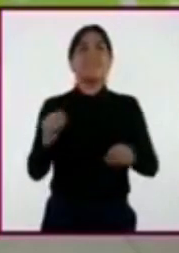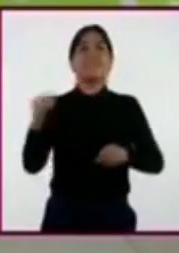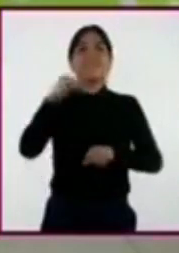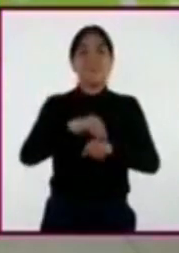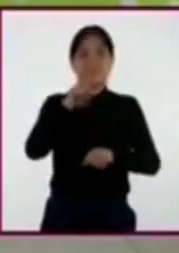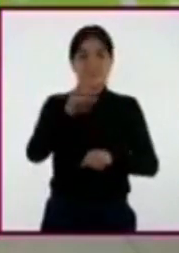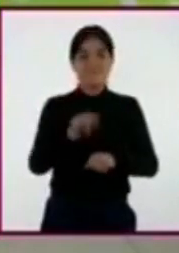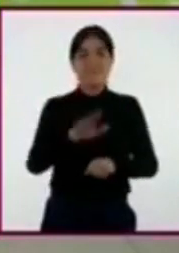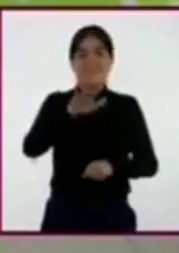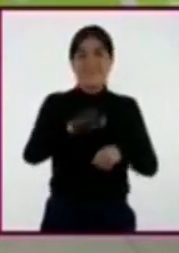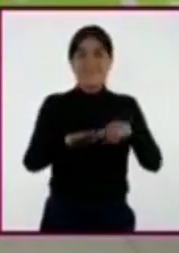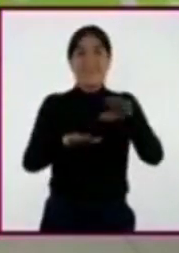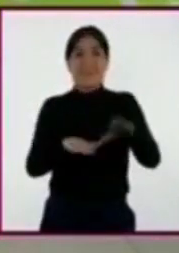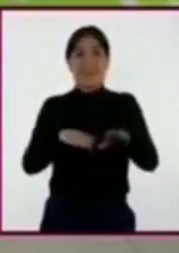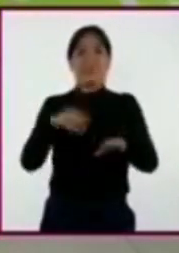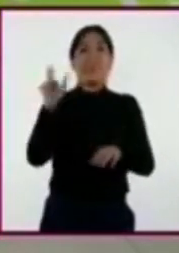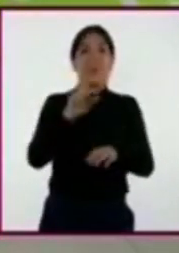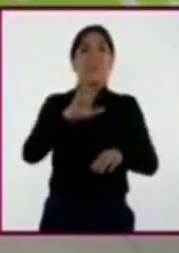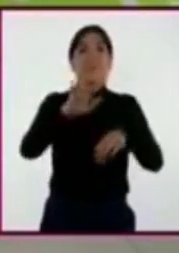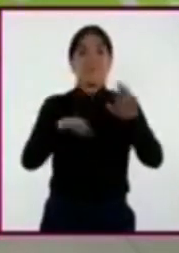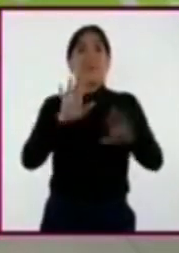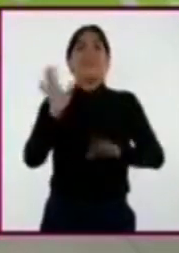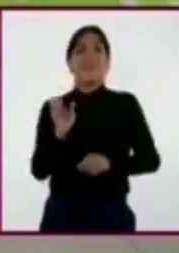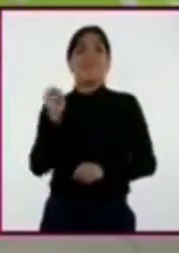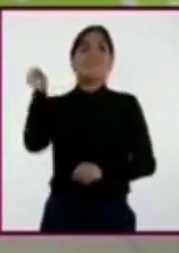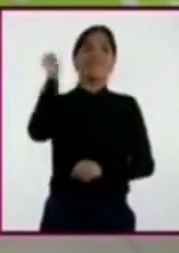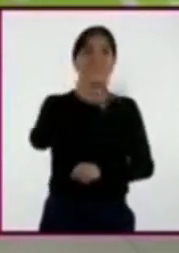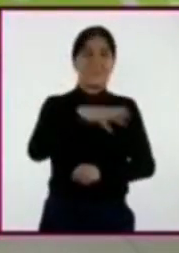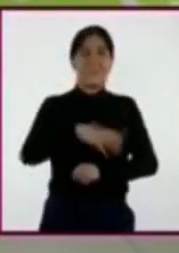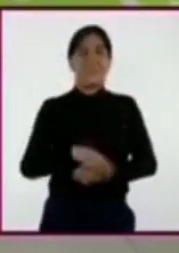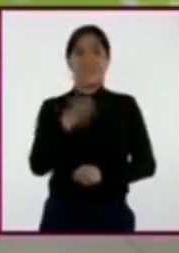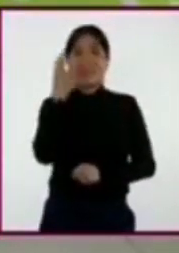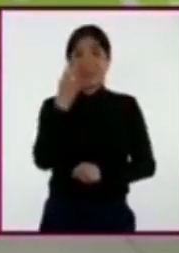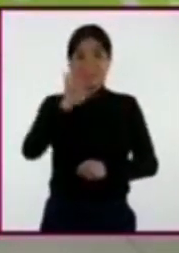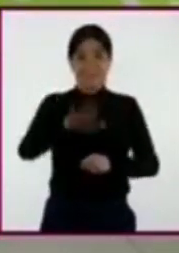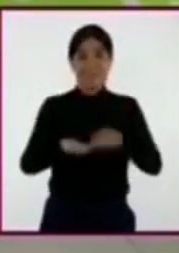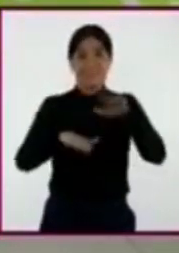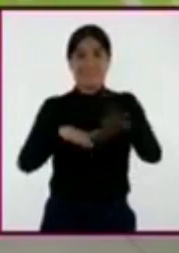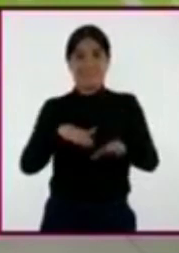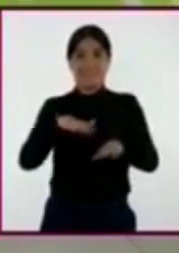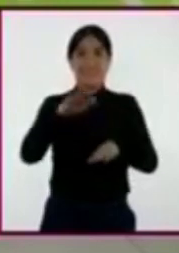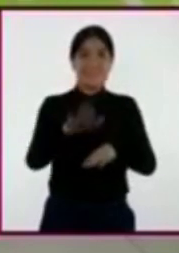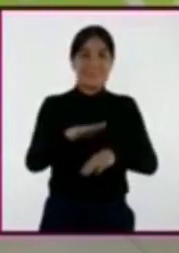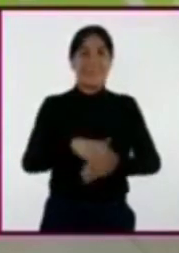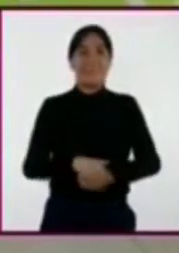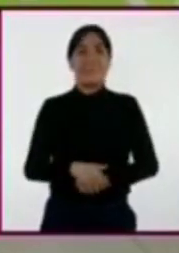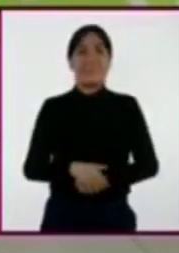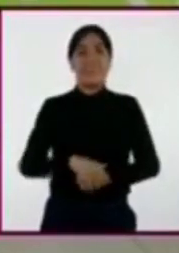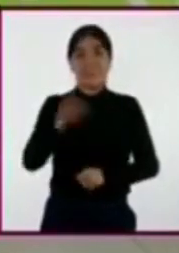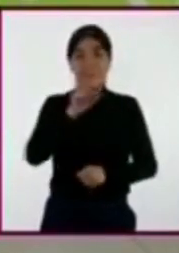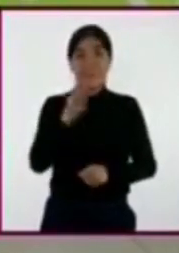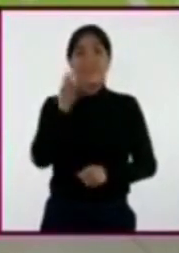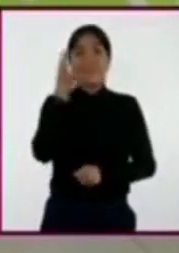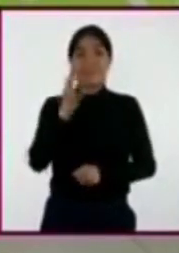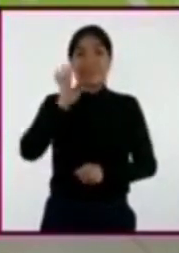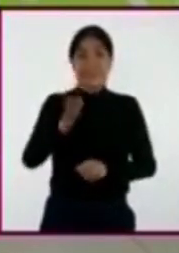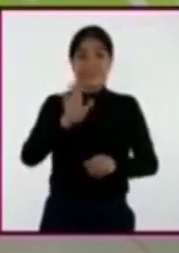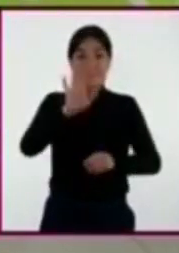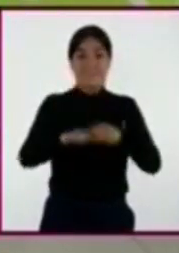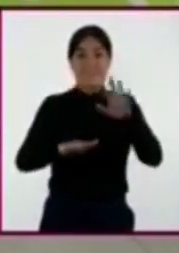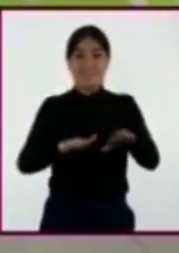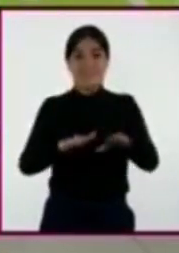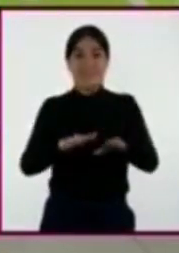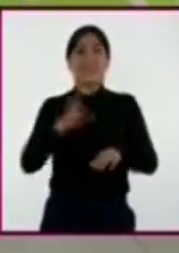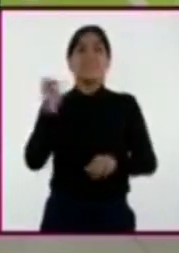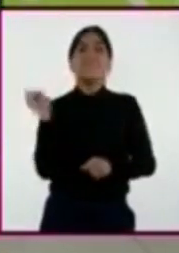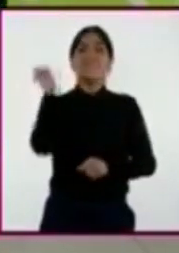unos pasos. ¿Sí? Y al terminar los pasos lo lanzamos. Vamos a dar 3 pasos y en el momento de dar esos 3 pasos,